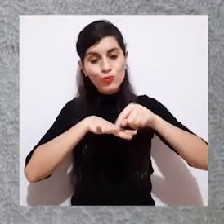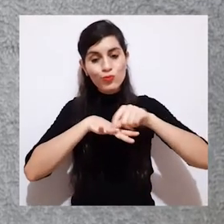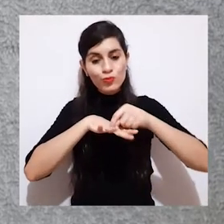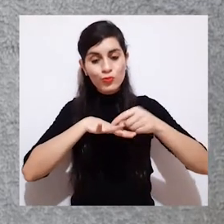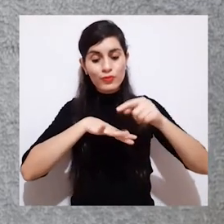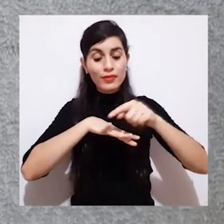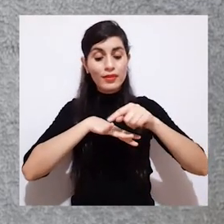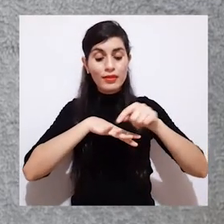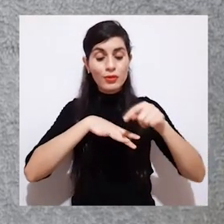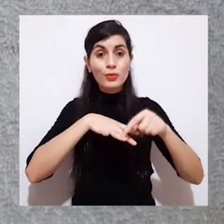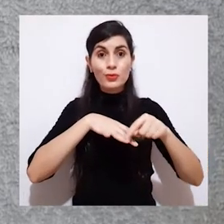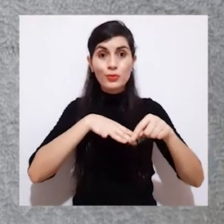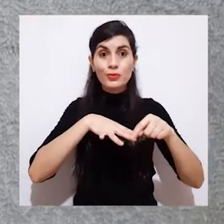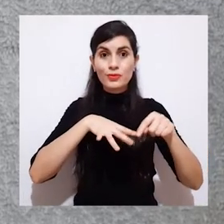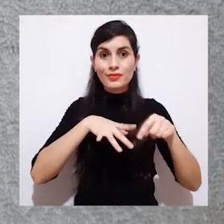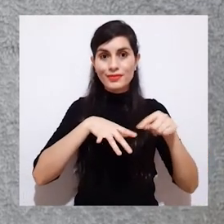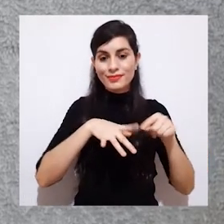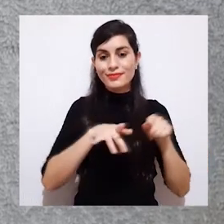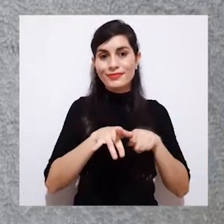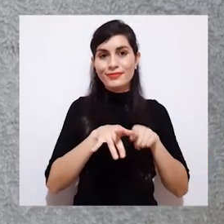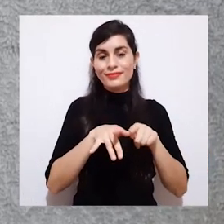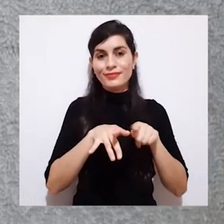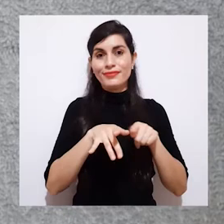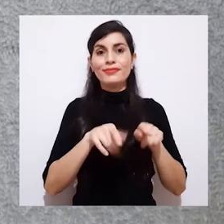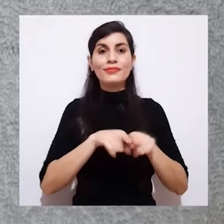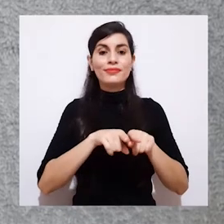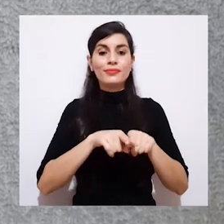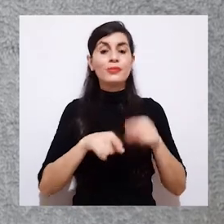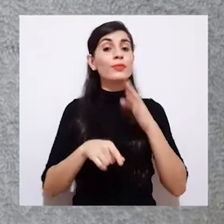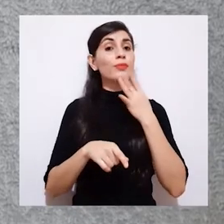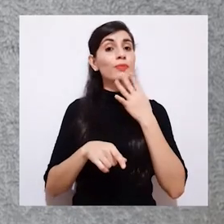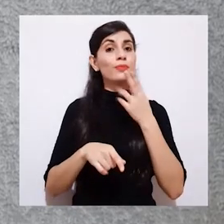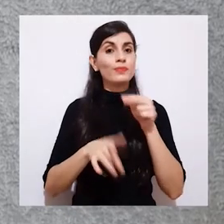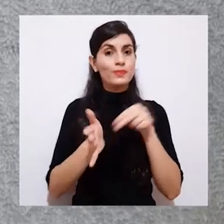y los huecos que abrimos aplicando este tono.